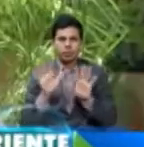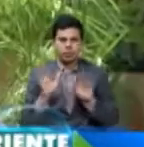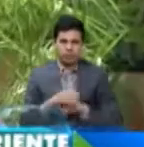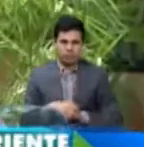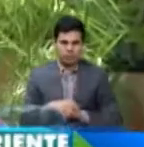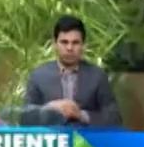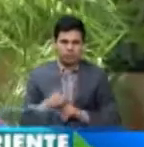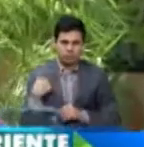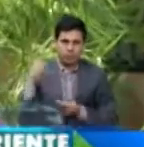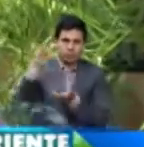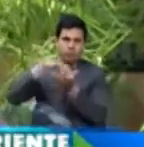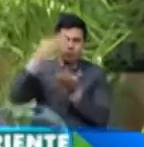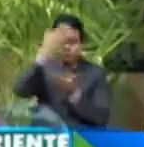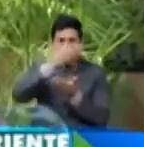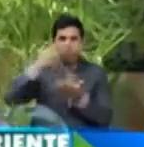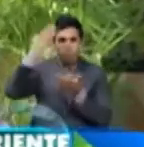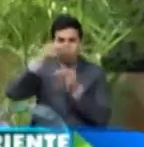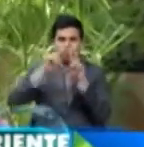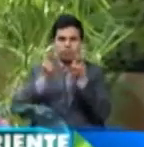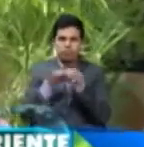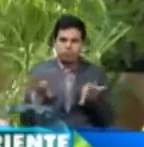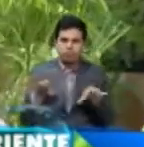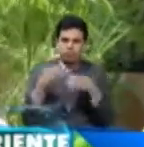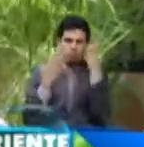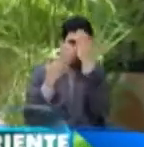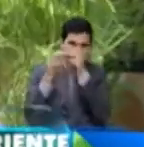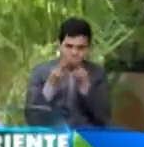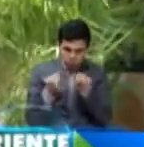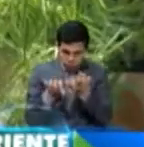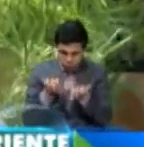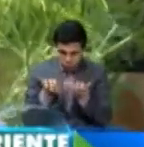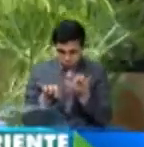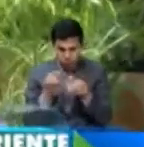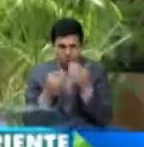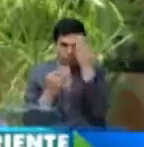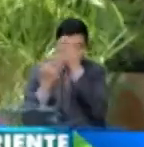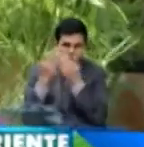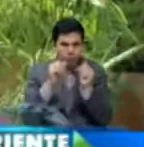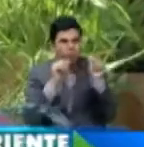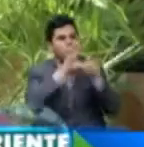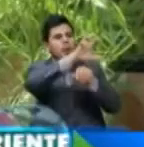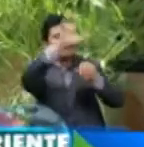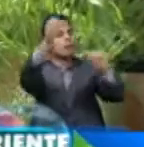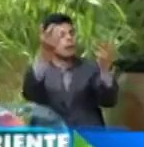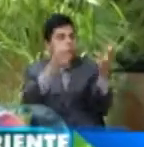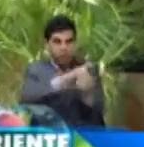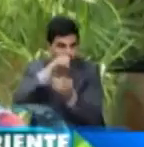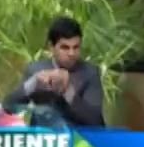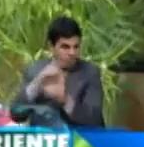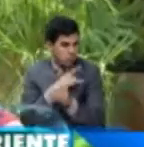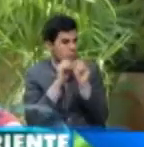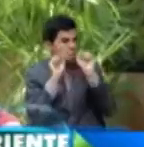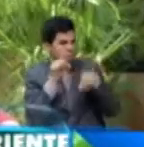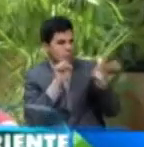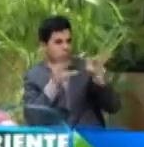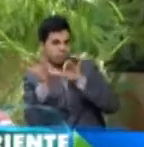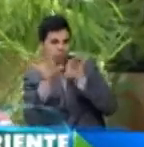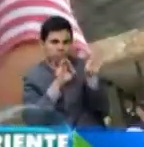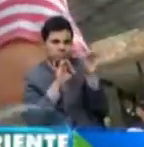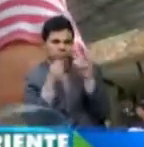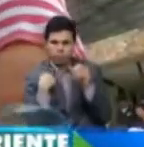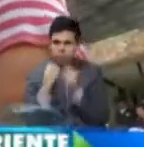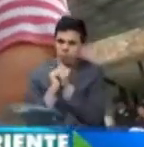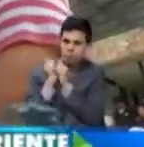Presenté un examen que ellos hacen virtual, hacen la selección de los estudiantes extranjeros que quieren ir a la universidad y allí